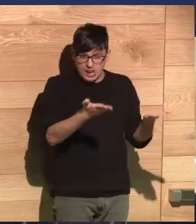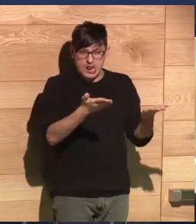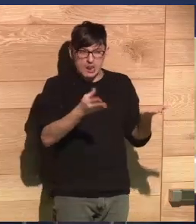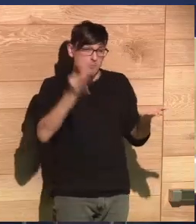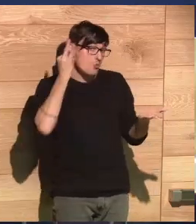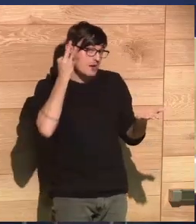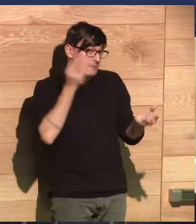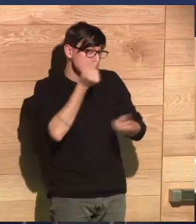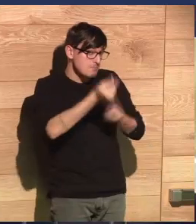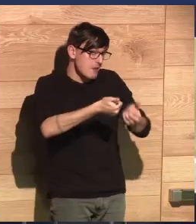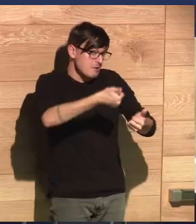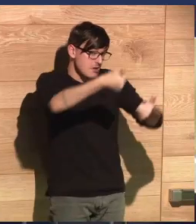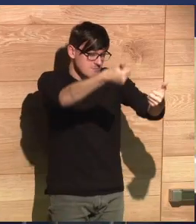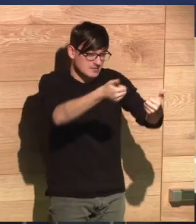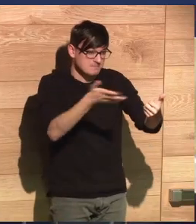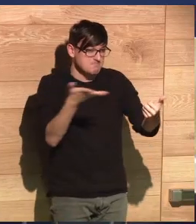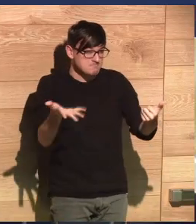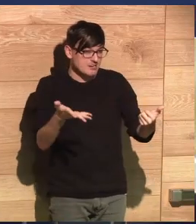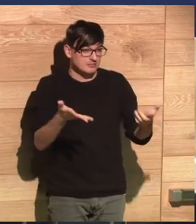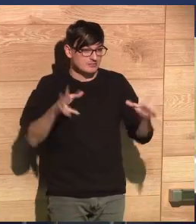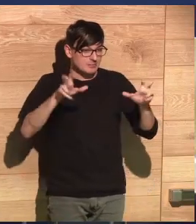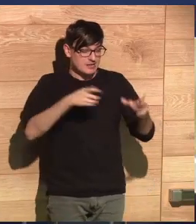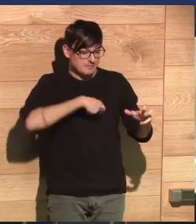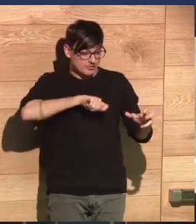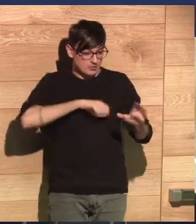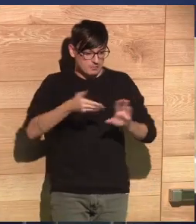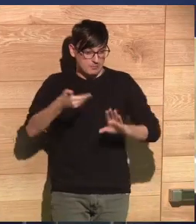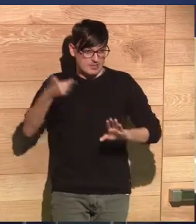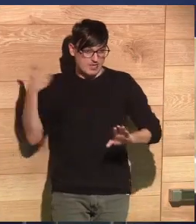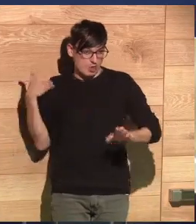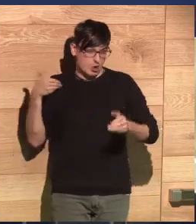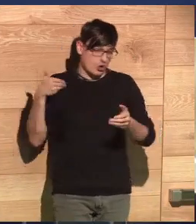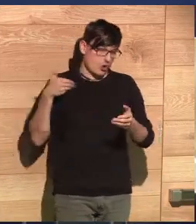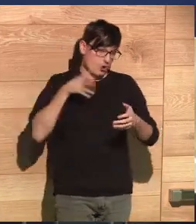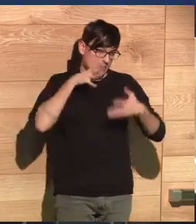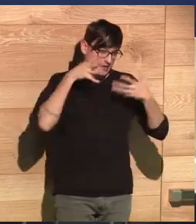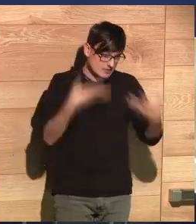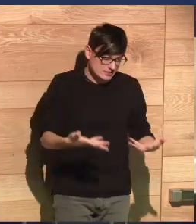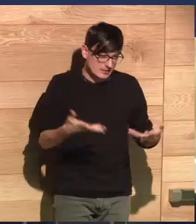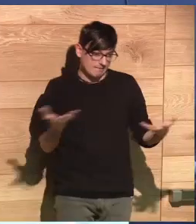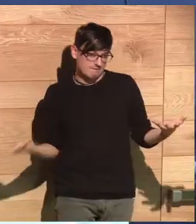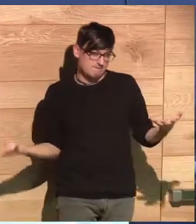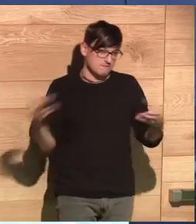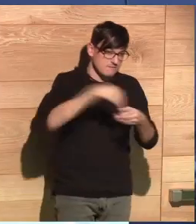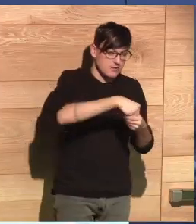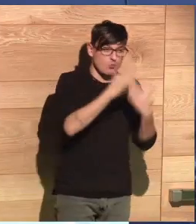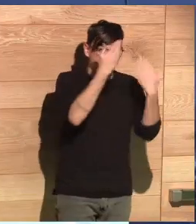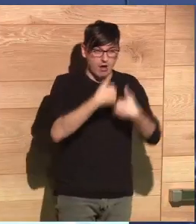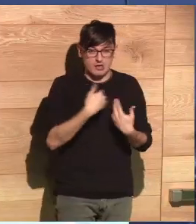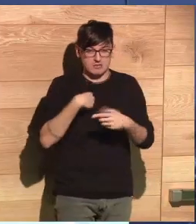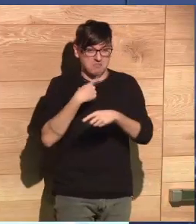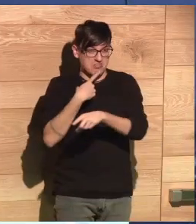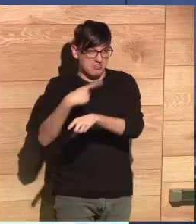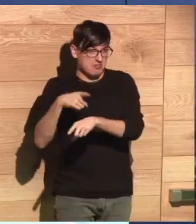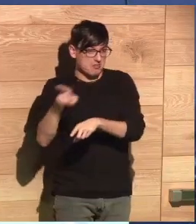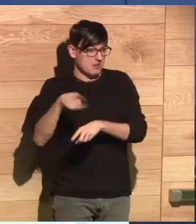el talento español del presente y del pasado, ¿no? Él dice que su papel aquí no ha sido muy relevante. Yo sé